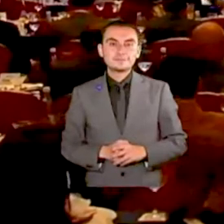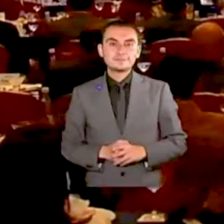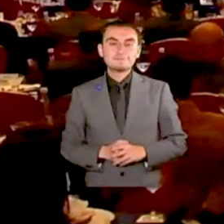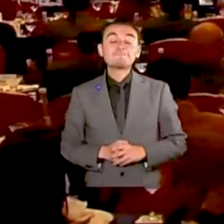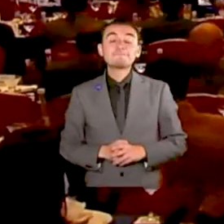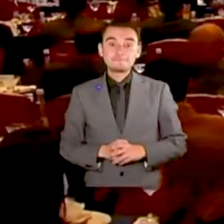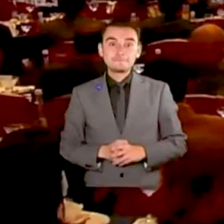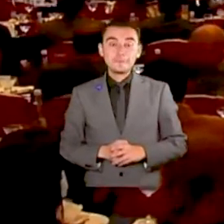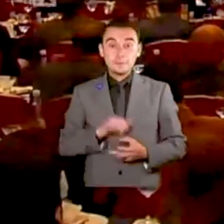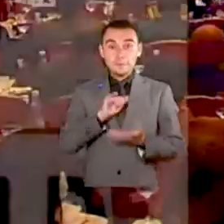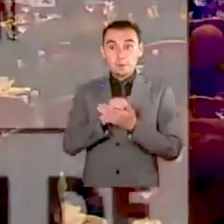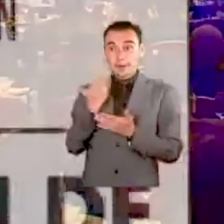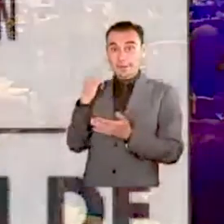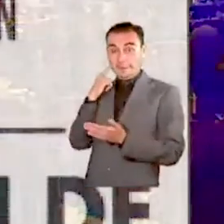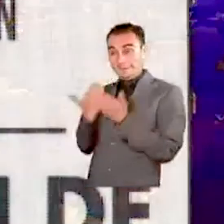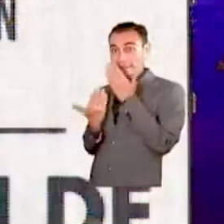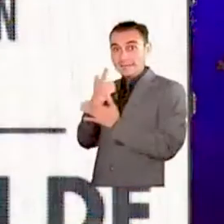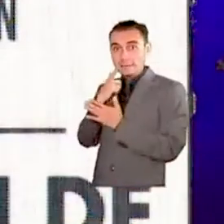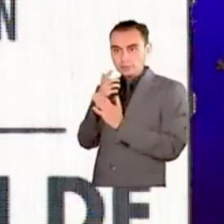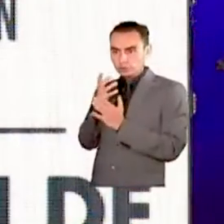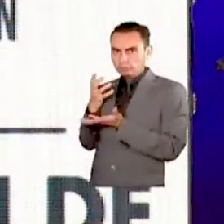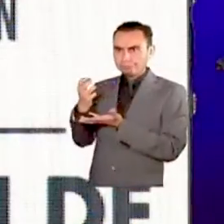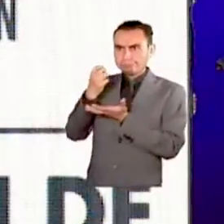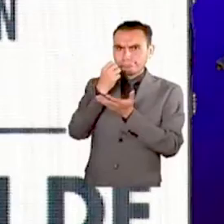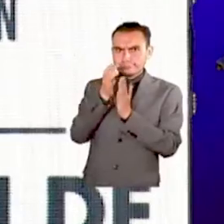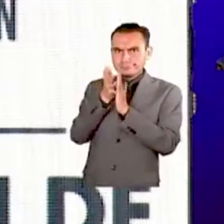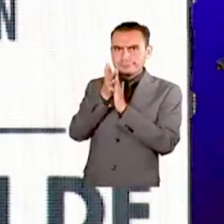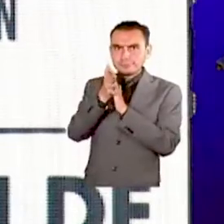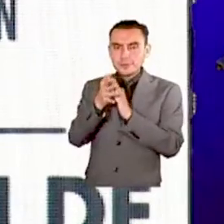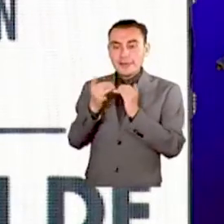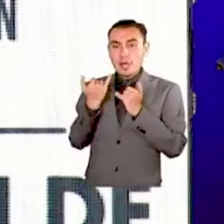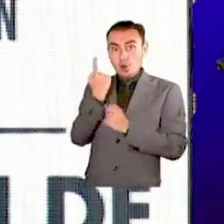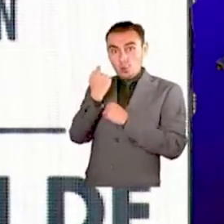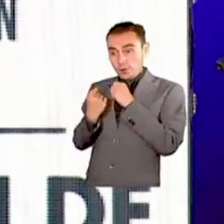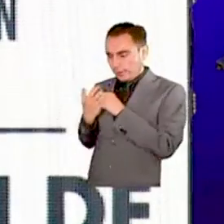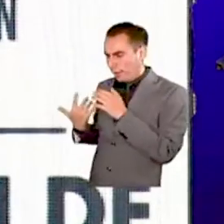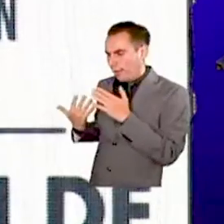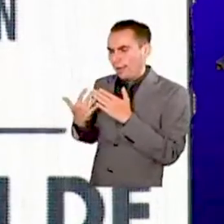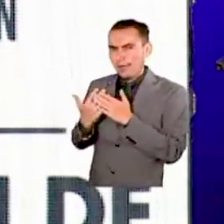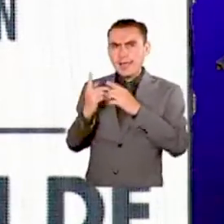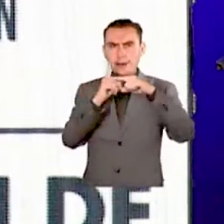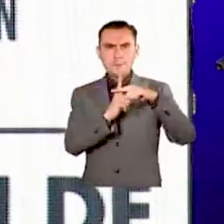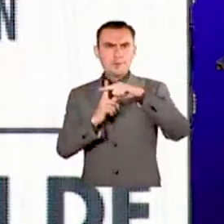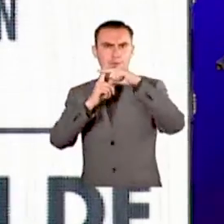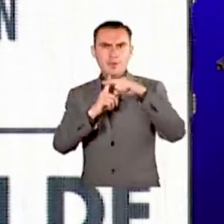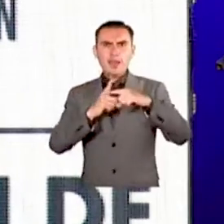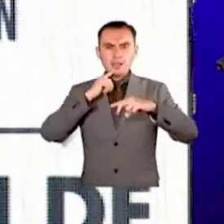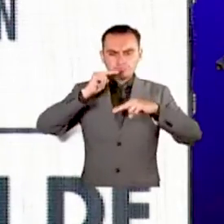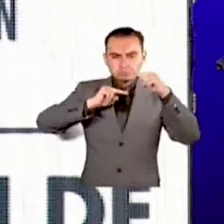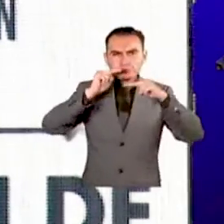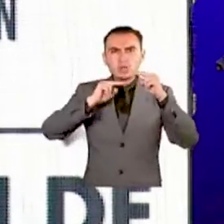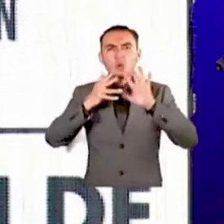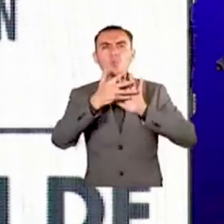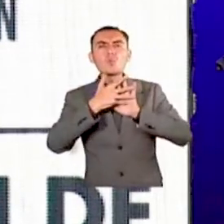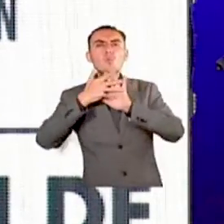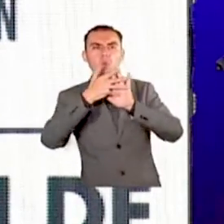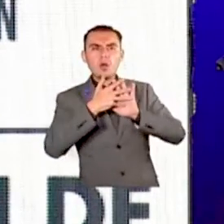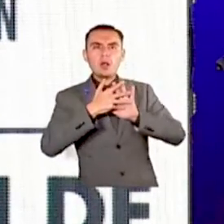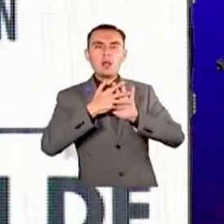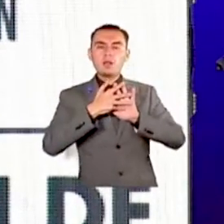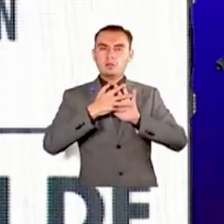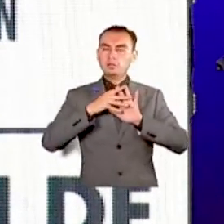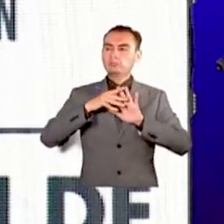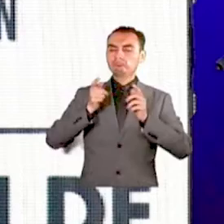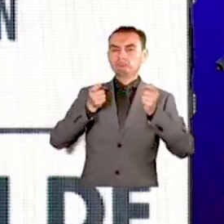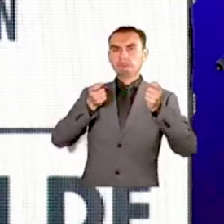Como lo mencionamos al inicio de esta rendición de cuentas, en este primer año de gestión la Procuraduría ha construido un modelo de buena